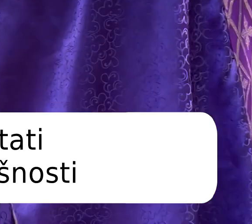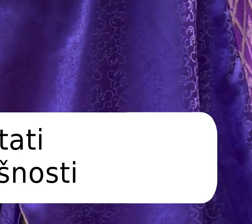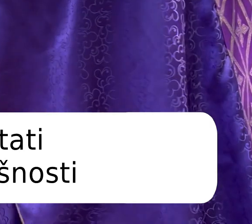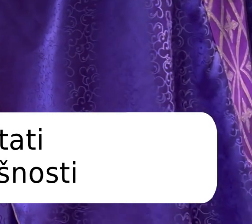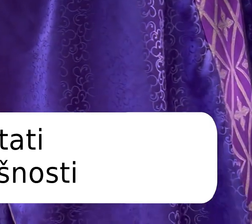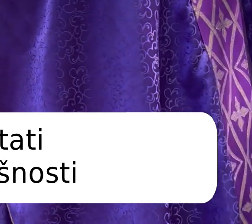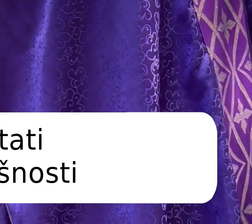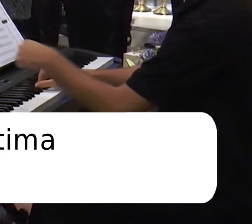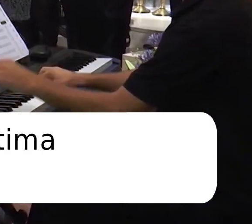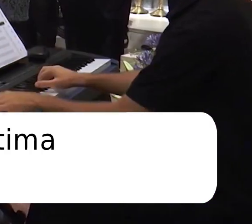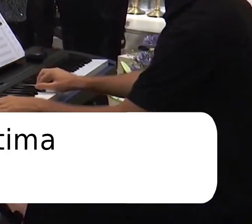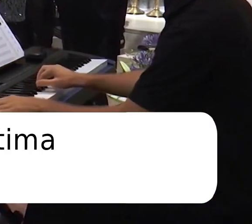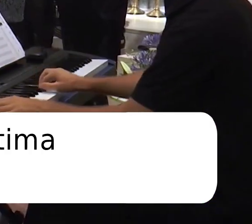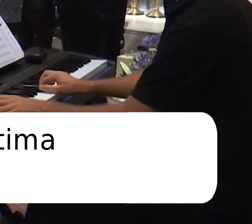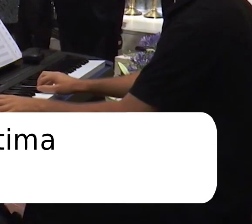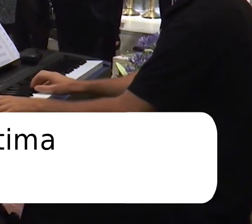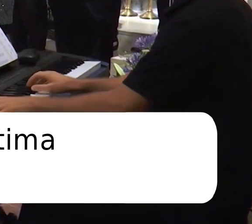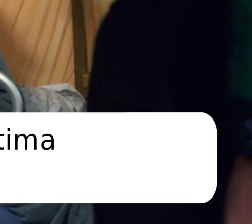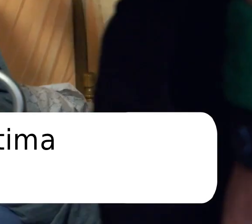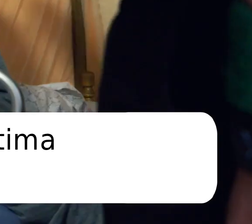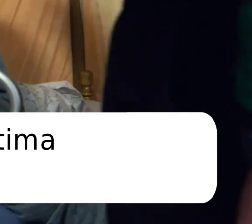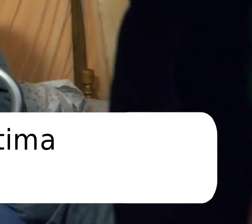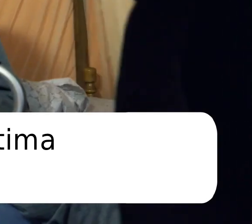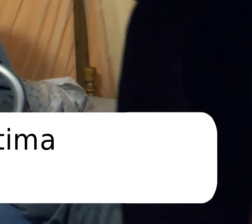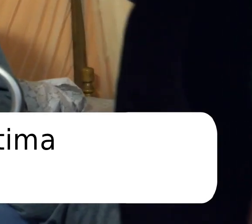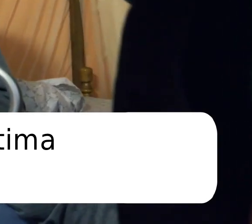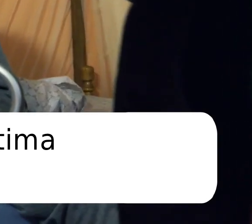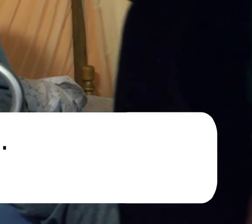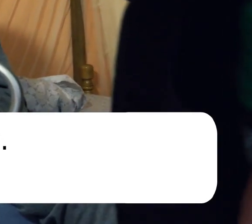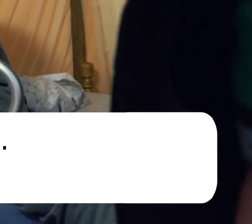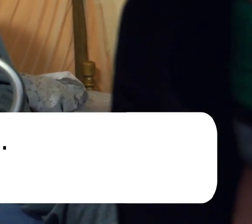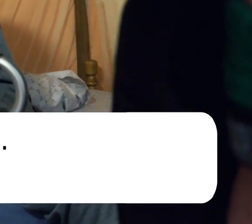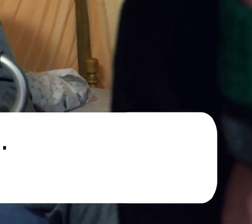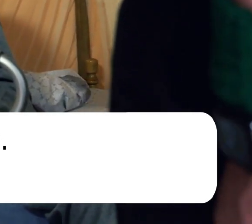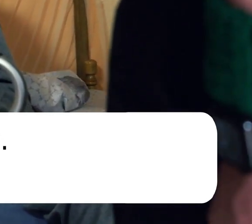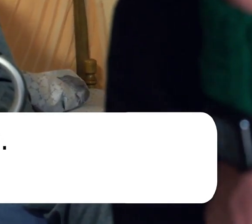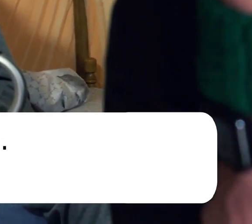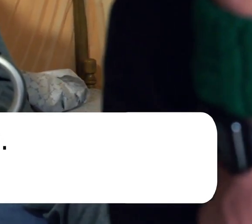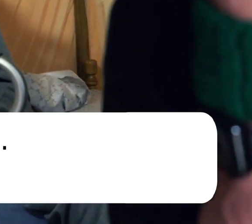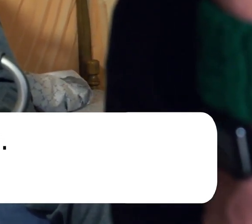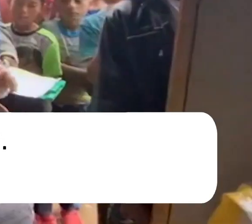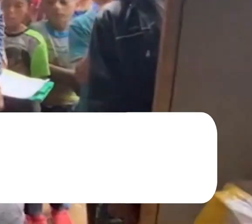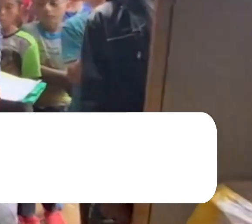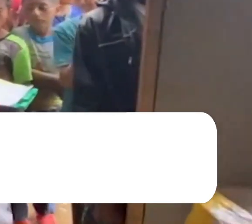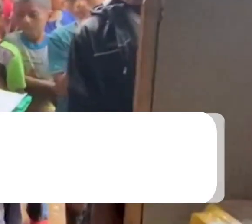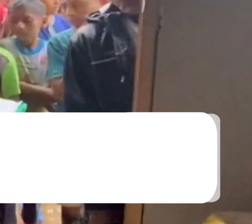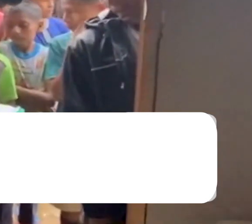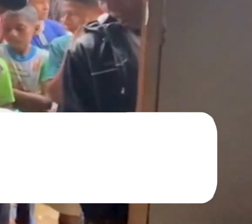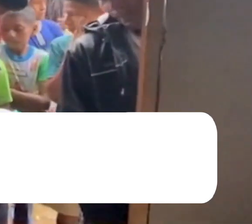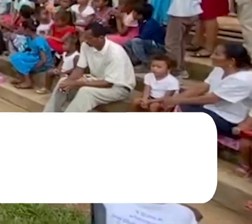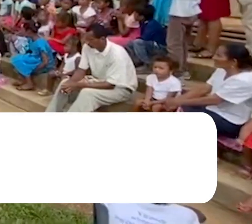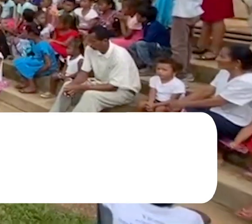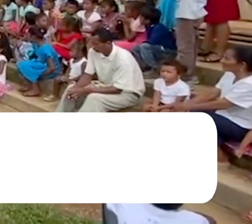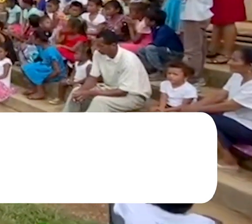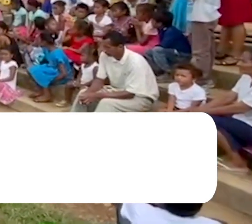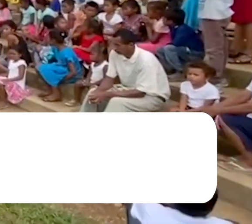generosidad, con sus puertas siempre abiertas a los excluidos y a los incluidos, a todos. Las parroquias